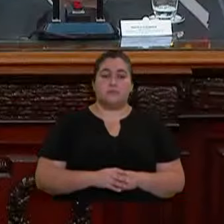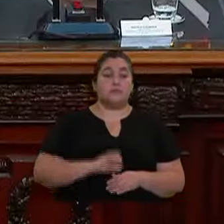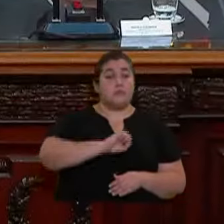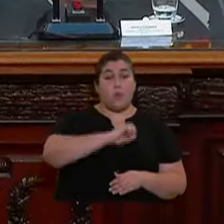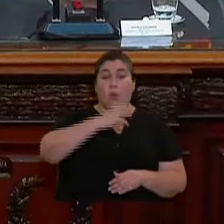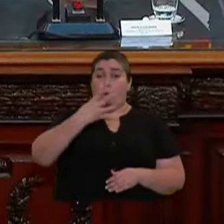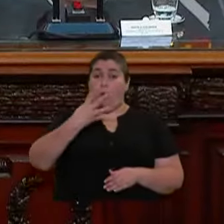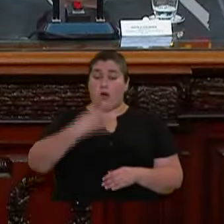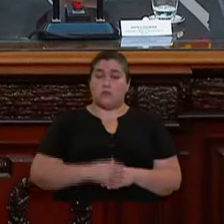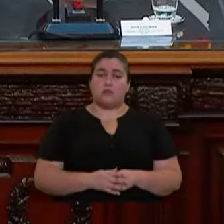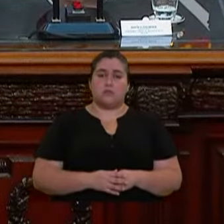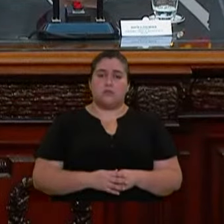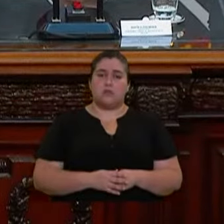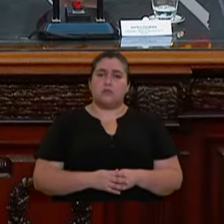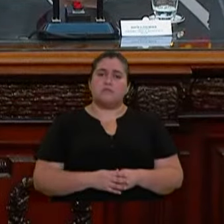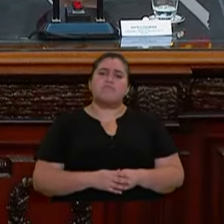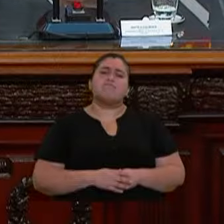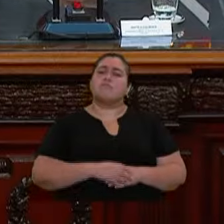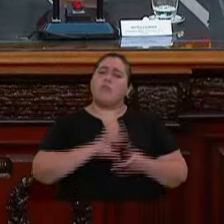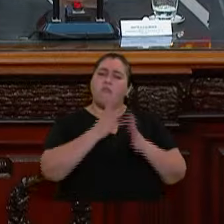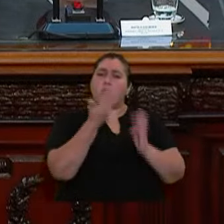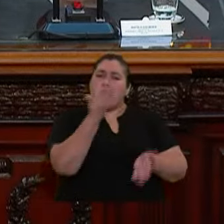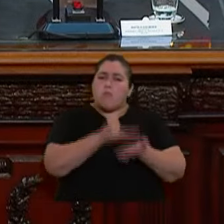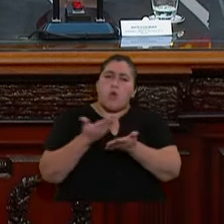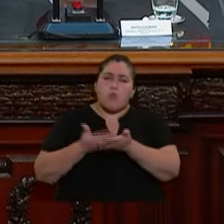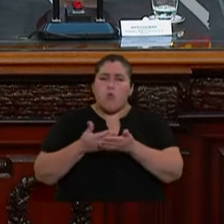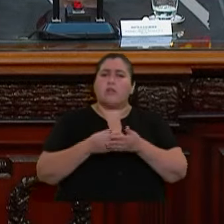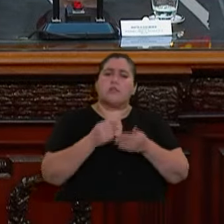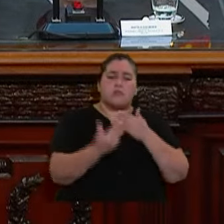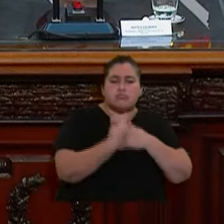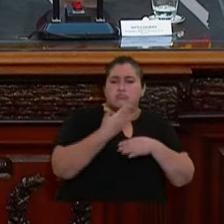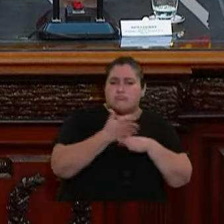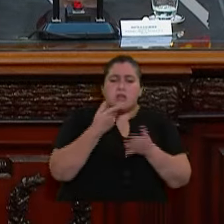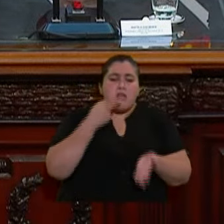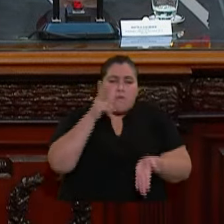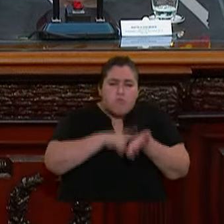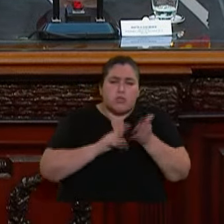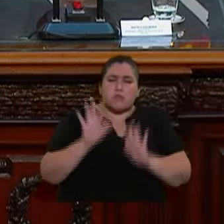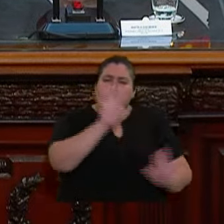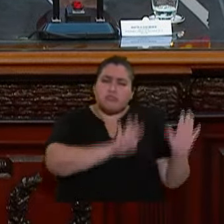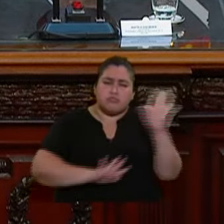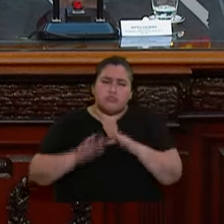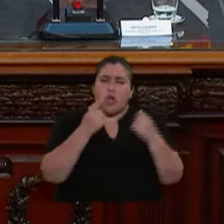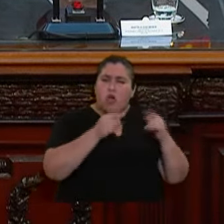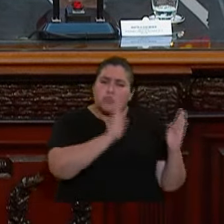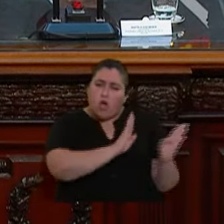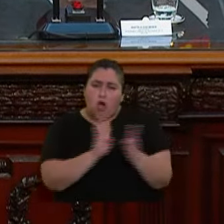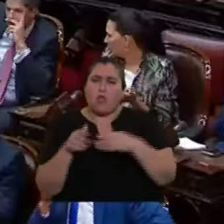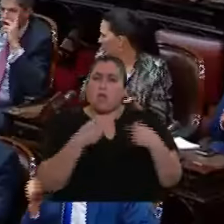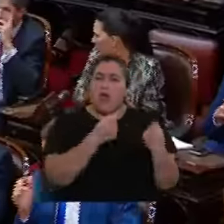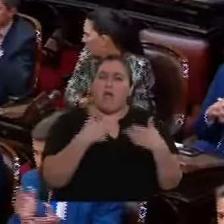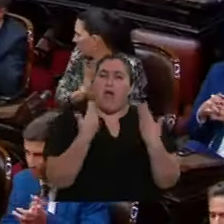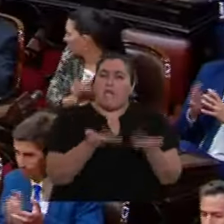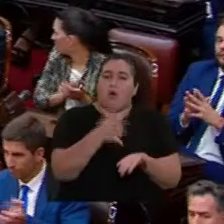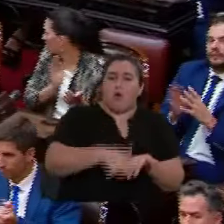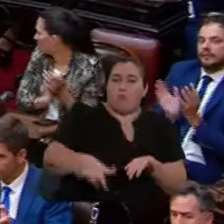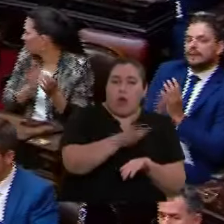4. Una reforma tributaria que reduzca la presión impositiva, simplifique la vida de los argentinos y promueva el